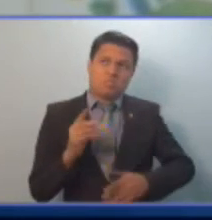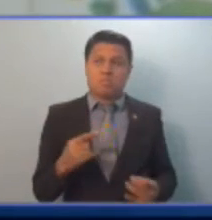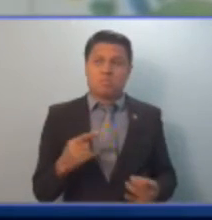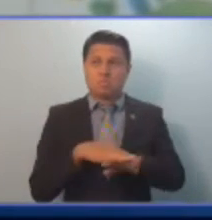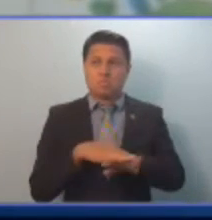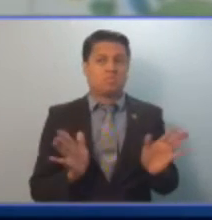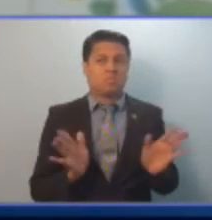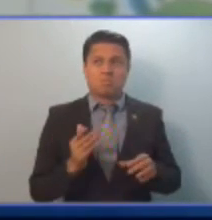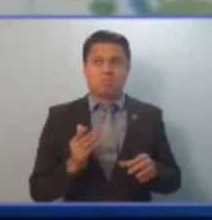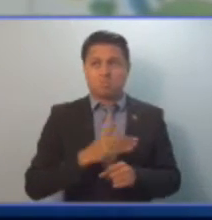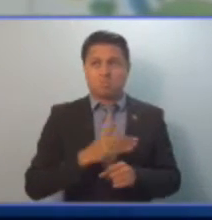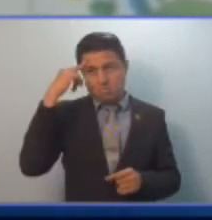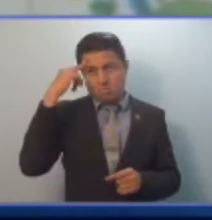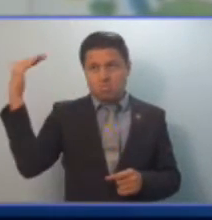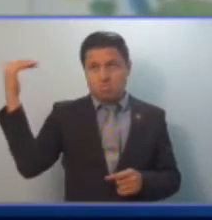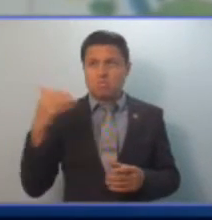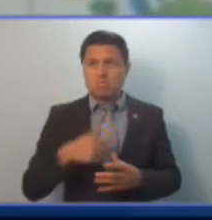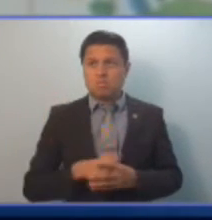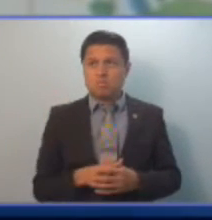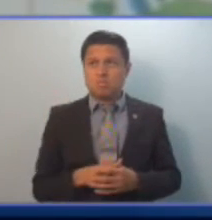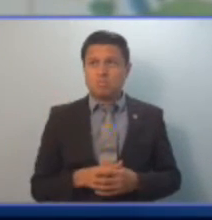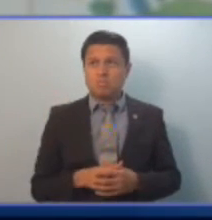ningún partido político.